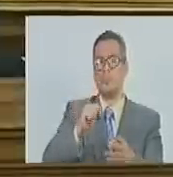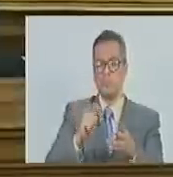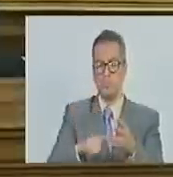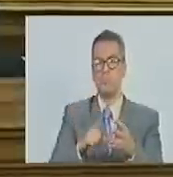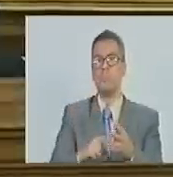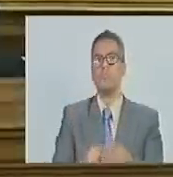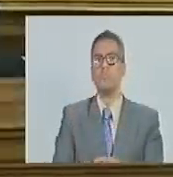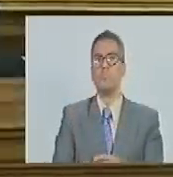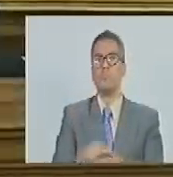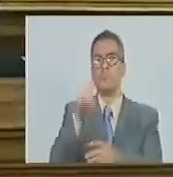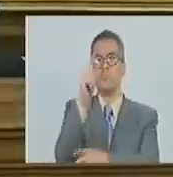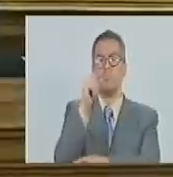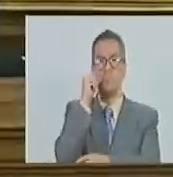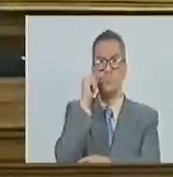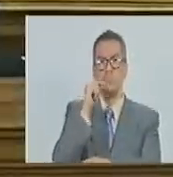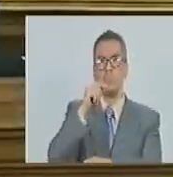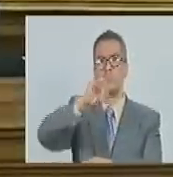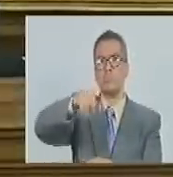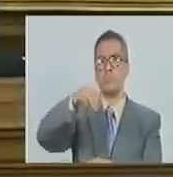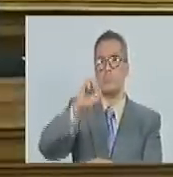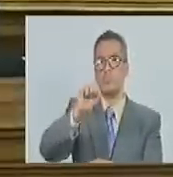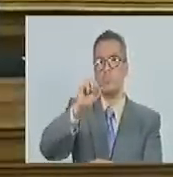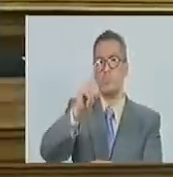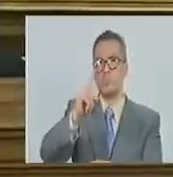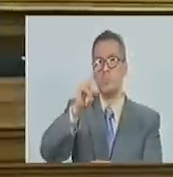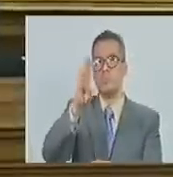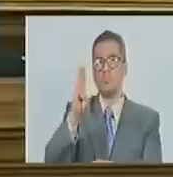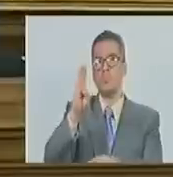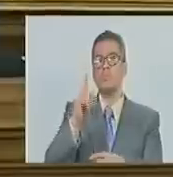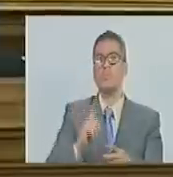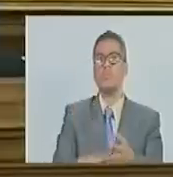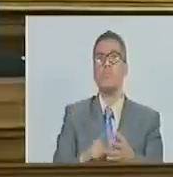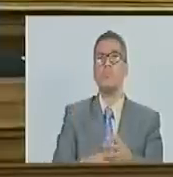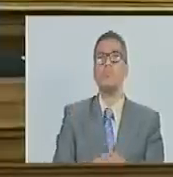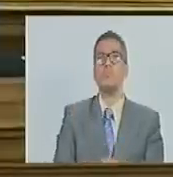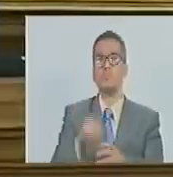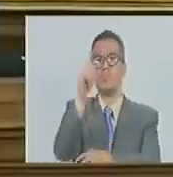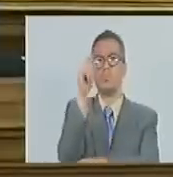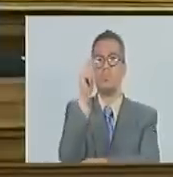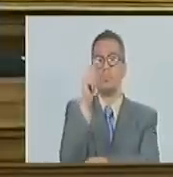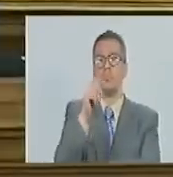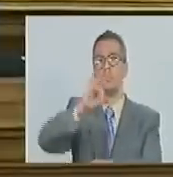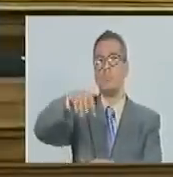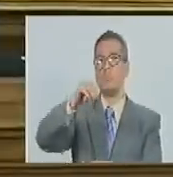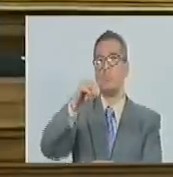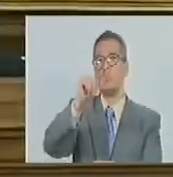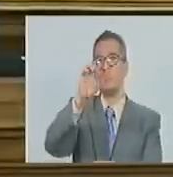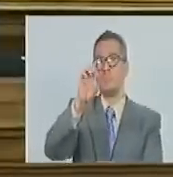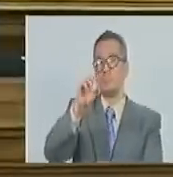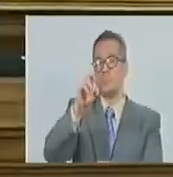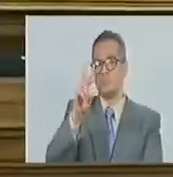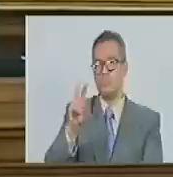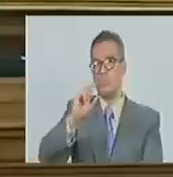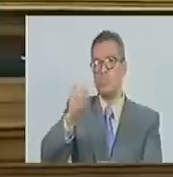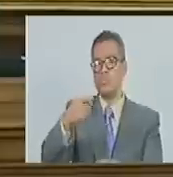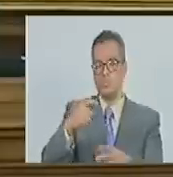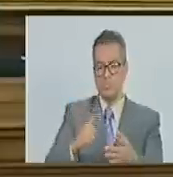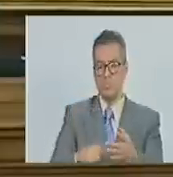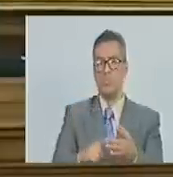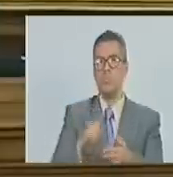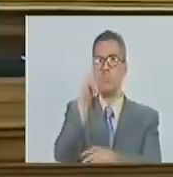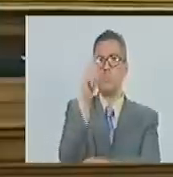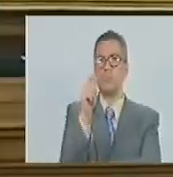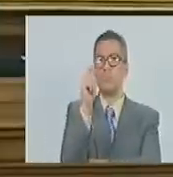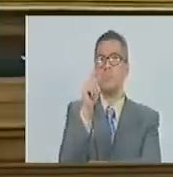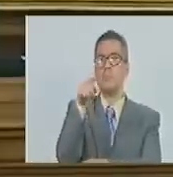Rodríguez, al diputado Didalco Bolívar Graterol, al diputado José Villarruel García,